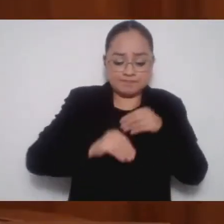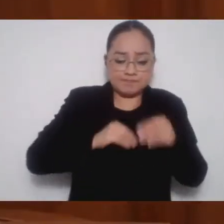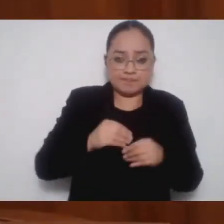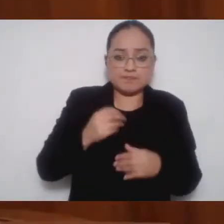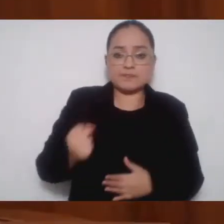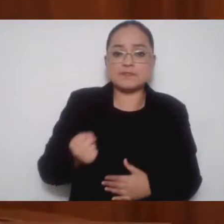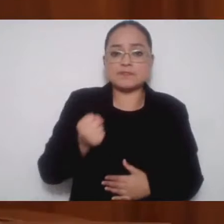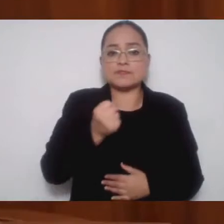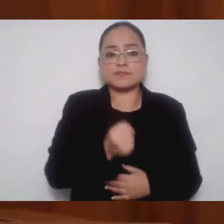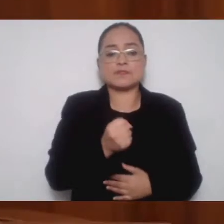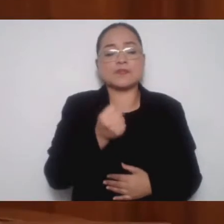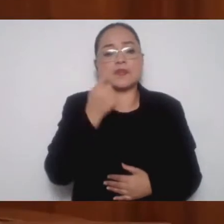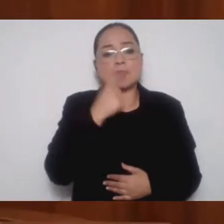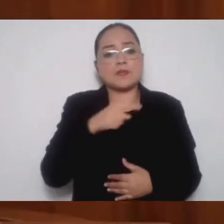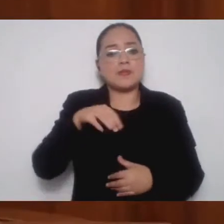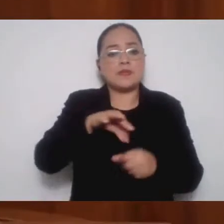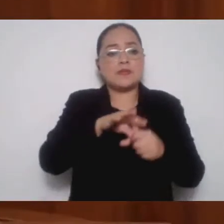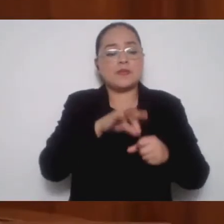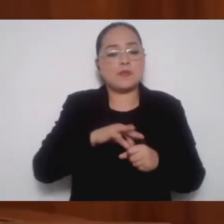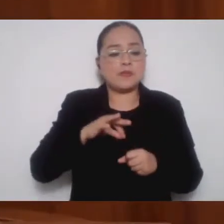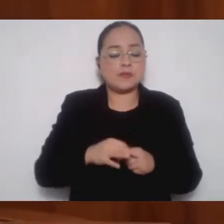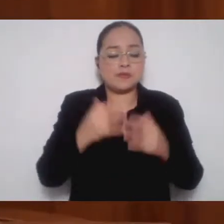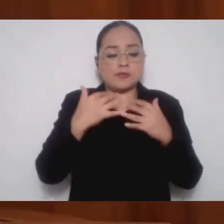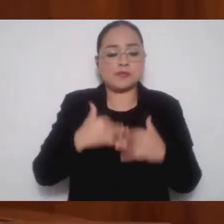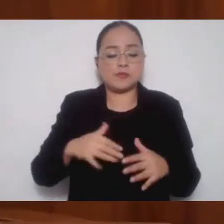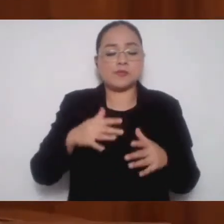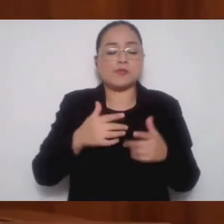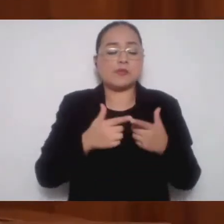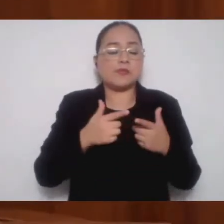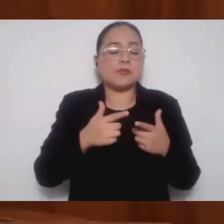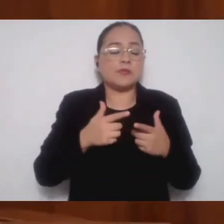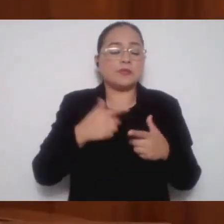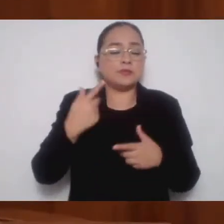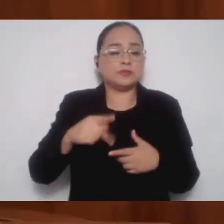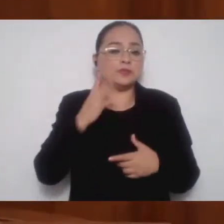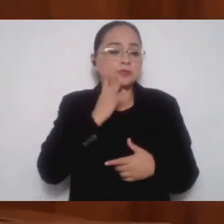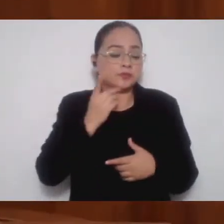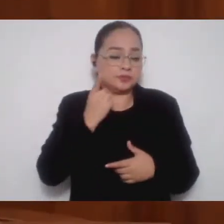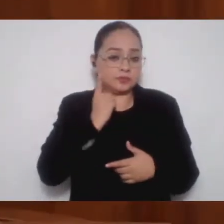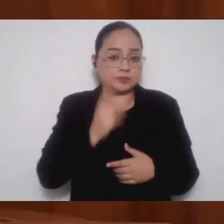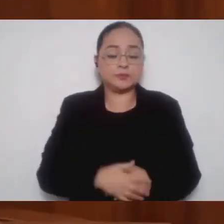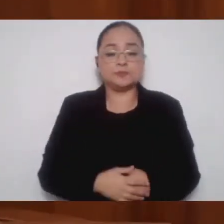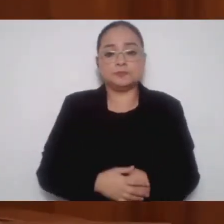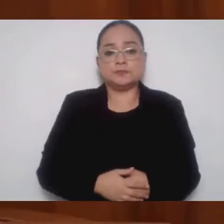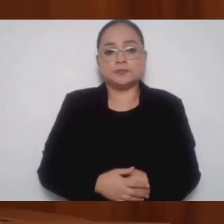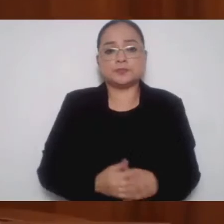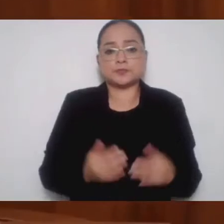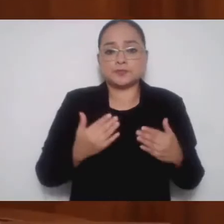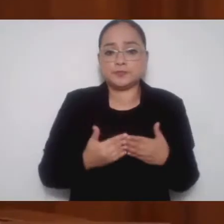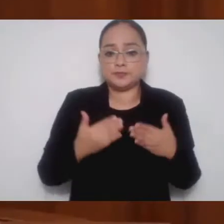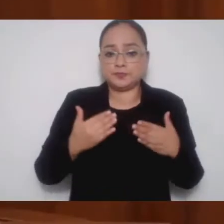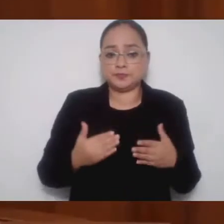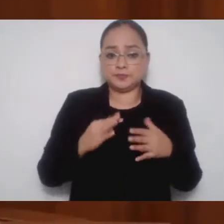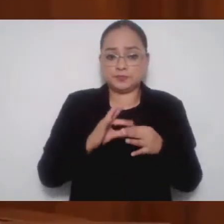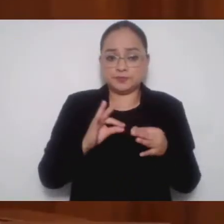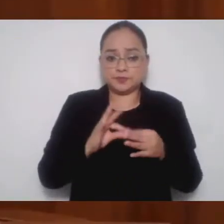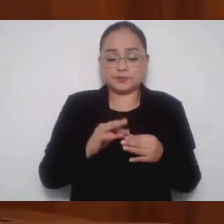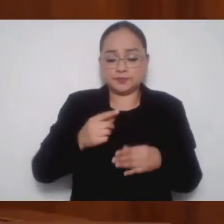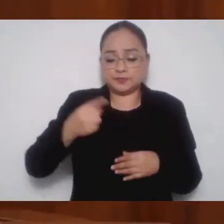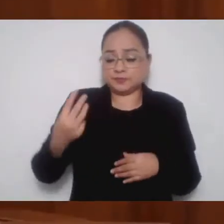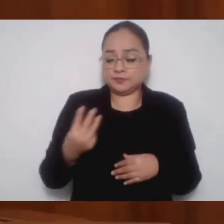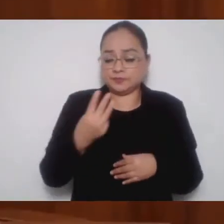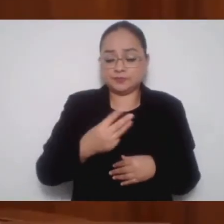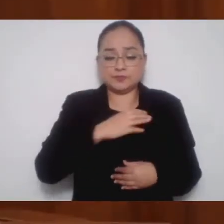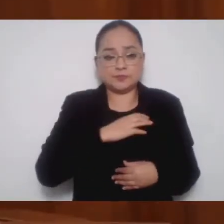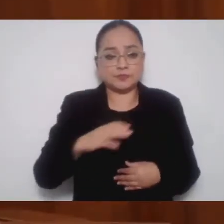de designación para la votación por el Pleno de la Asamblea, destacando que quienes integran la